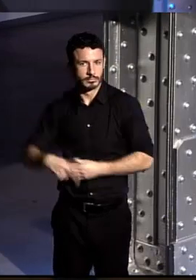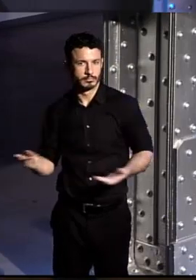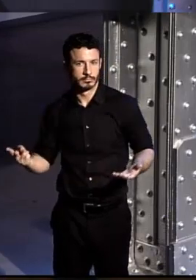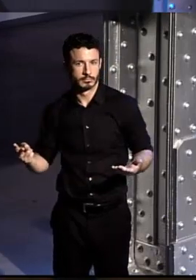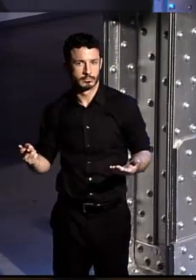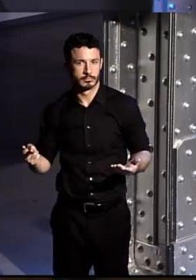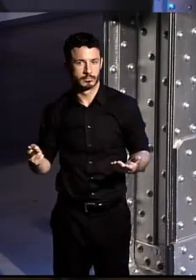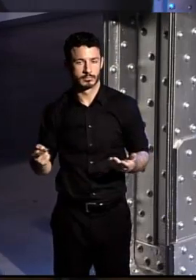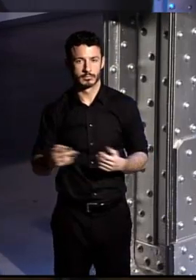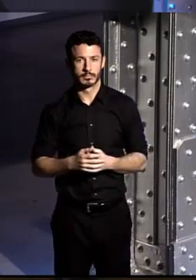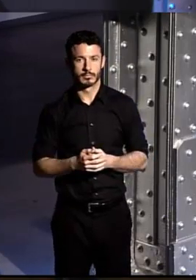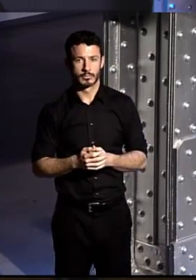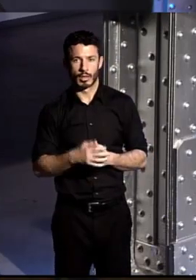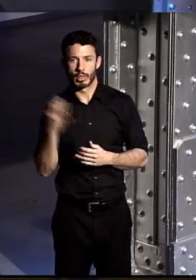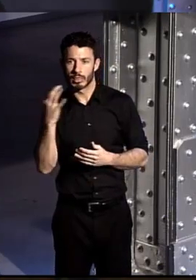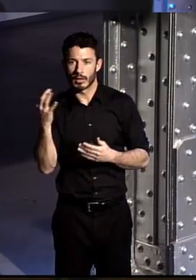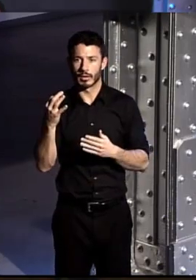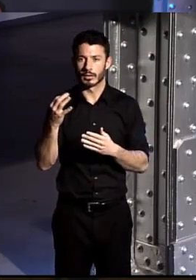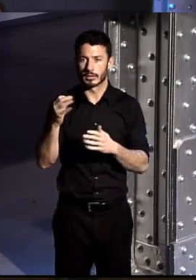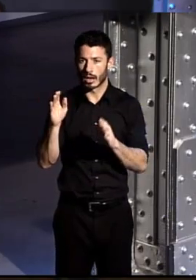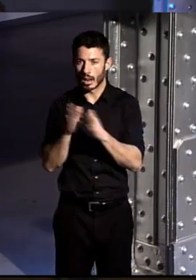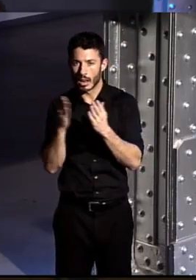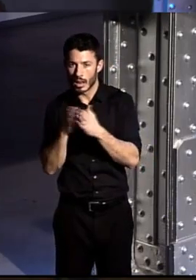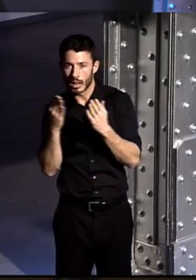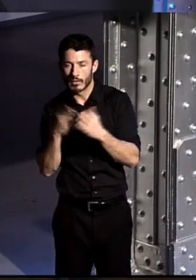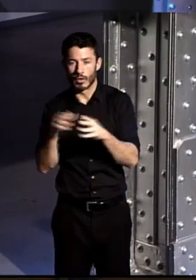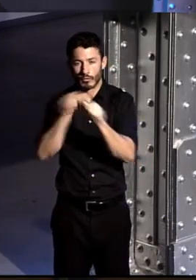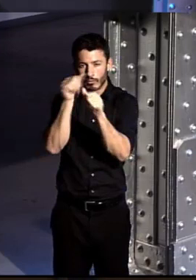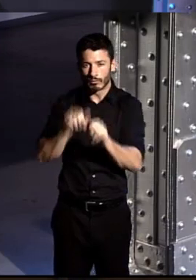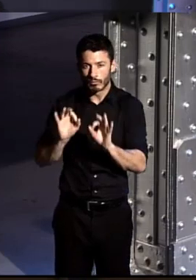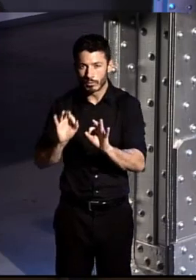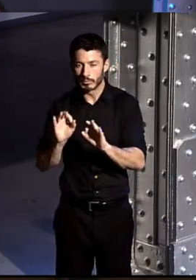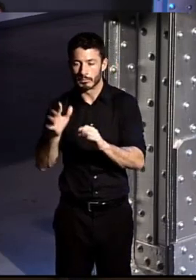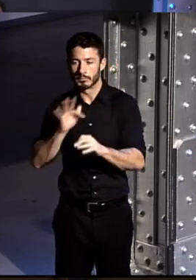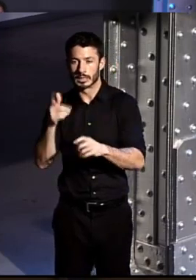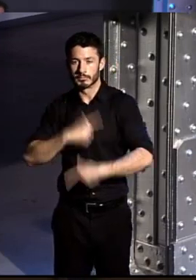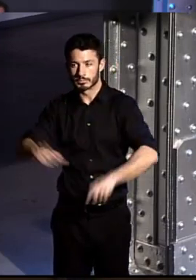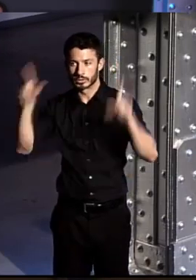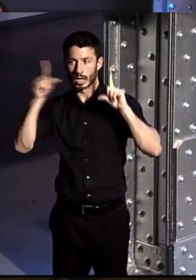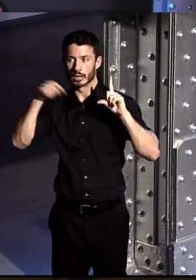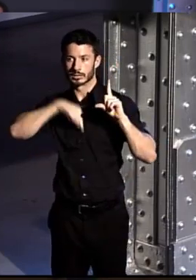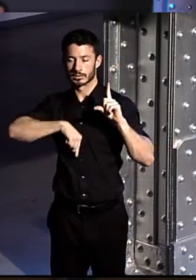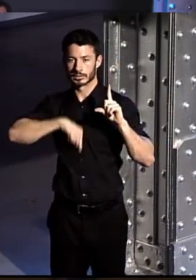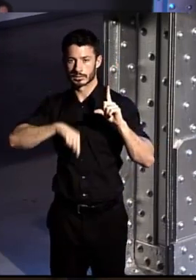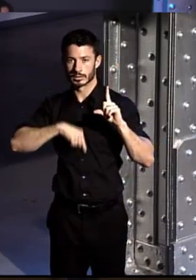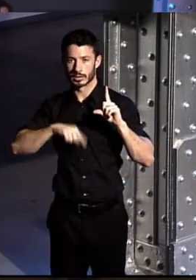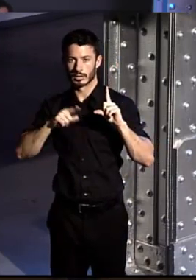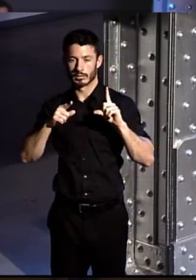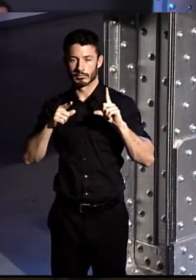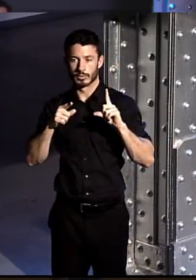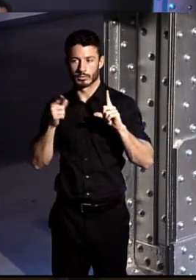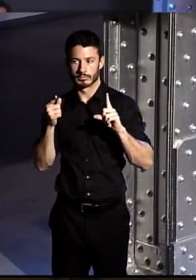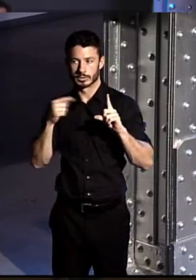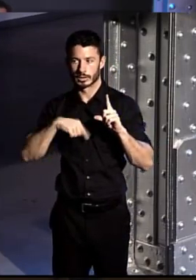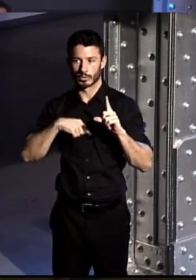se trata de eso, de encontrar un tono, de meterte en el personaje, y luego hay un momento en el que oyes clac, clac, hay como una pieza que encaja y